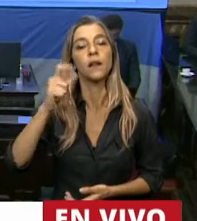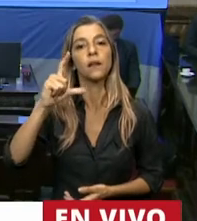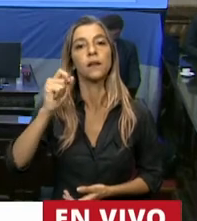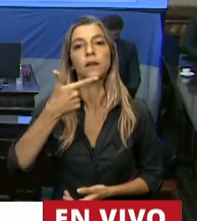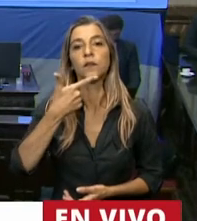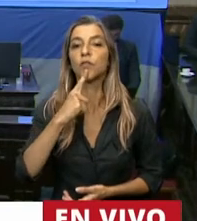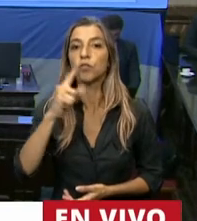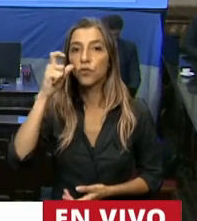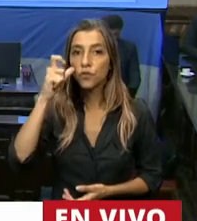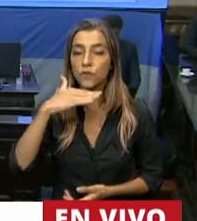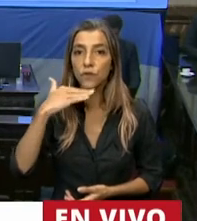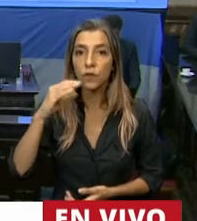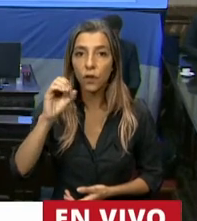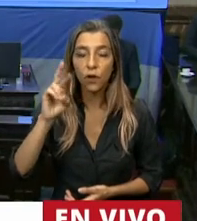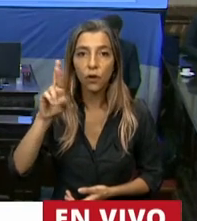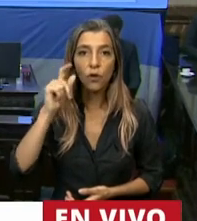Lacoste Jorge.